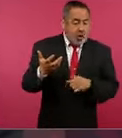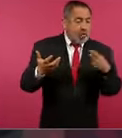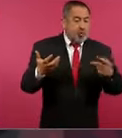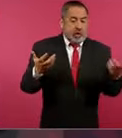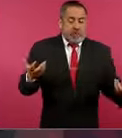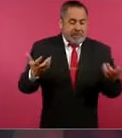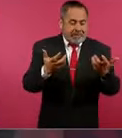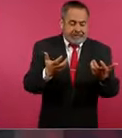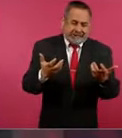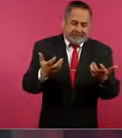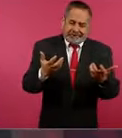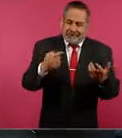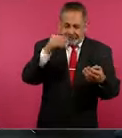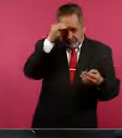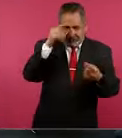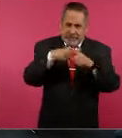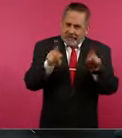diferencias.